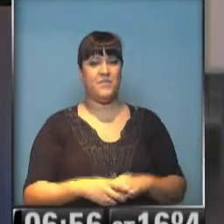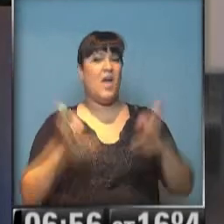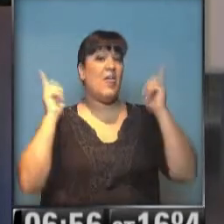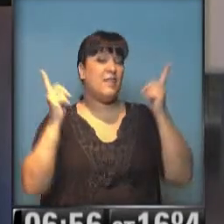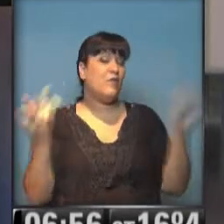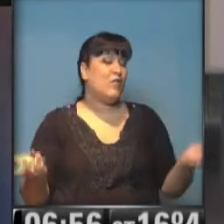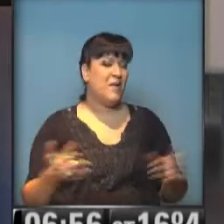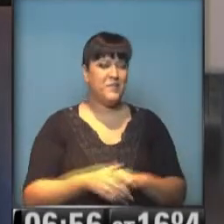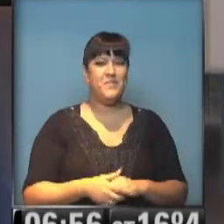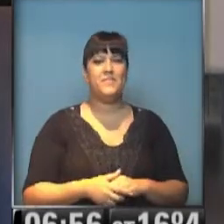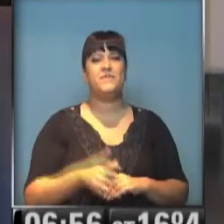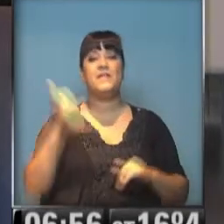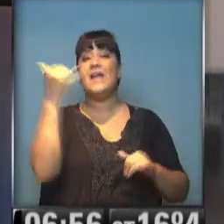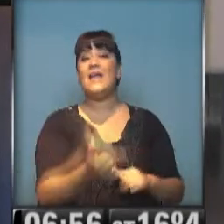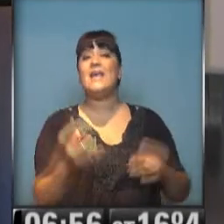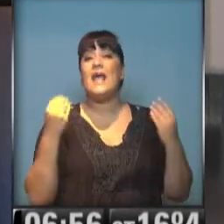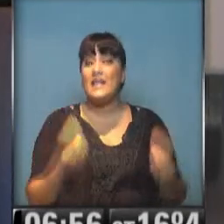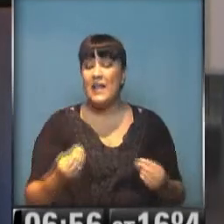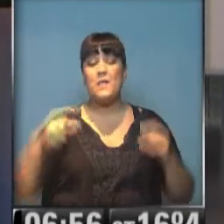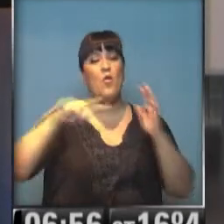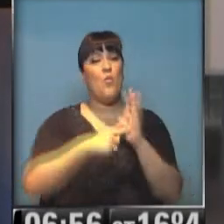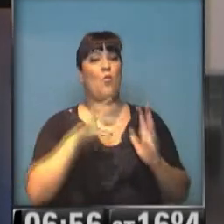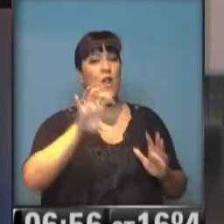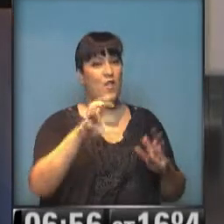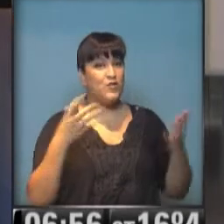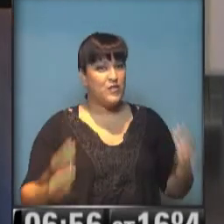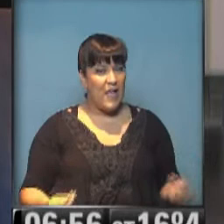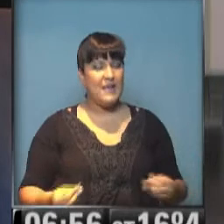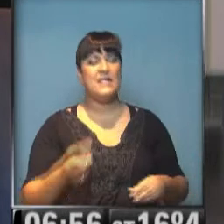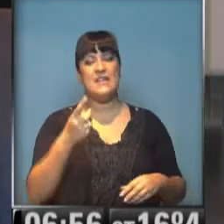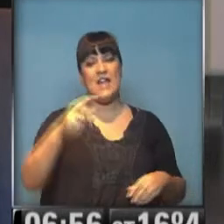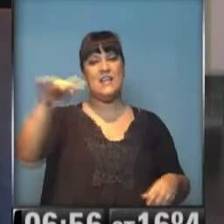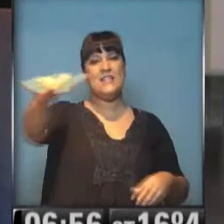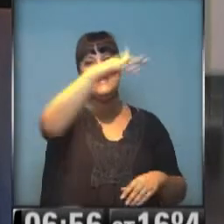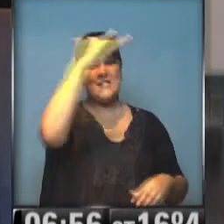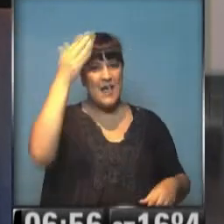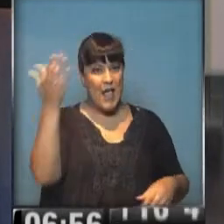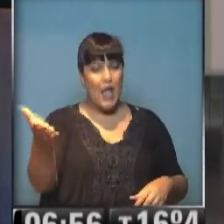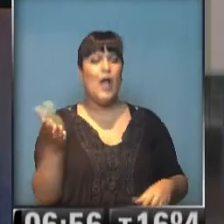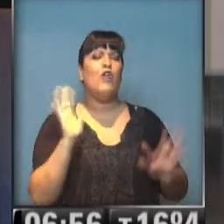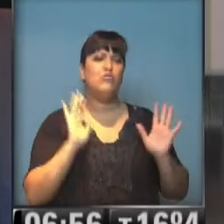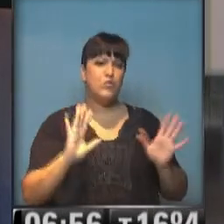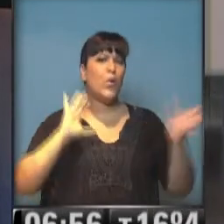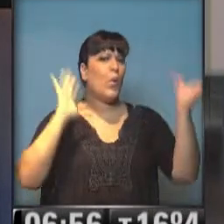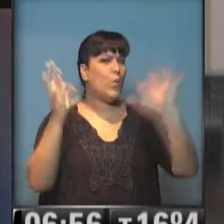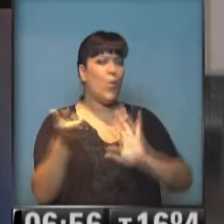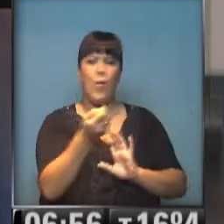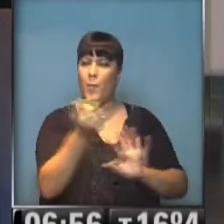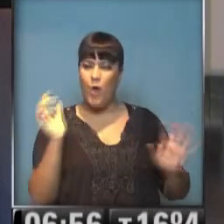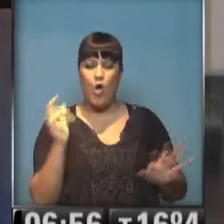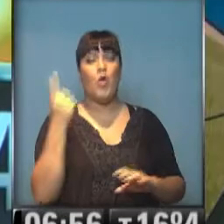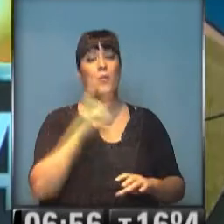que tenemos. Y lo que tenemos en el Gran Buenos Aires es este cielazo. Apenas un poquito de nubosidad,